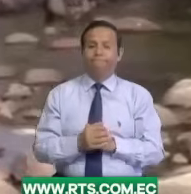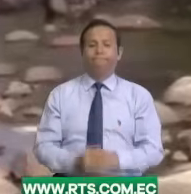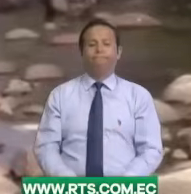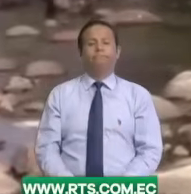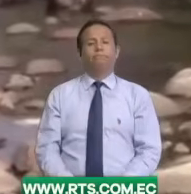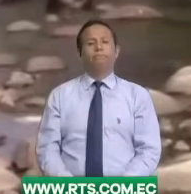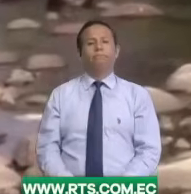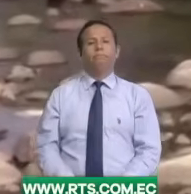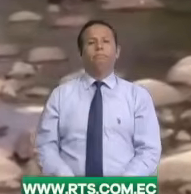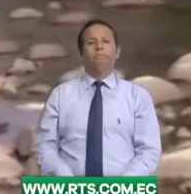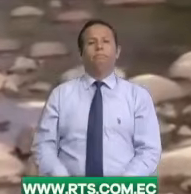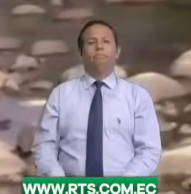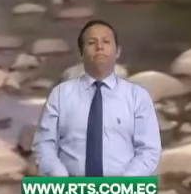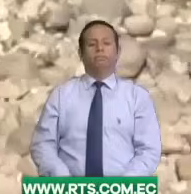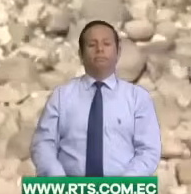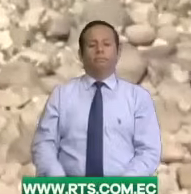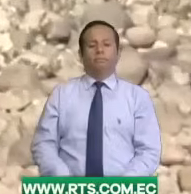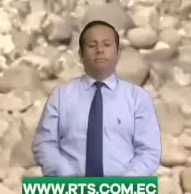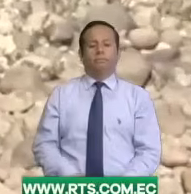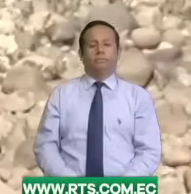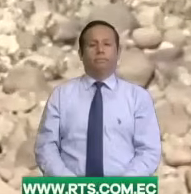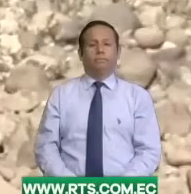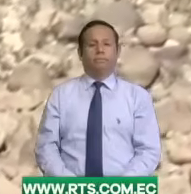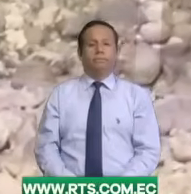Cuenca, informó Francisco Ramírez.